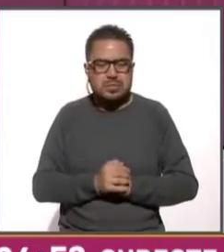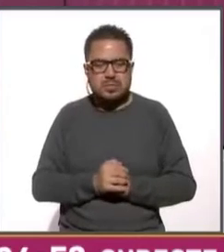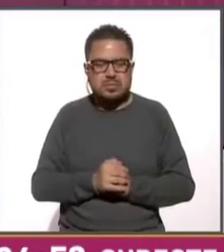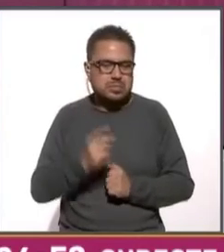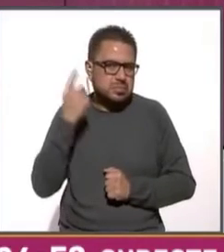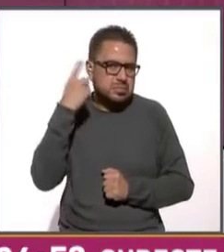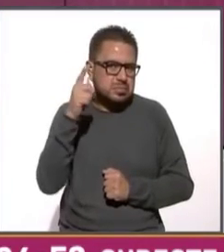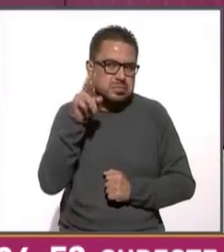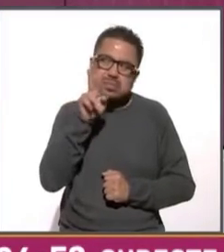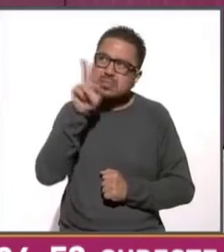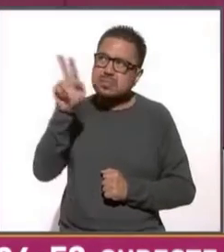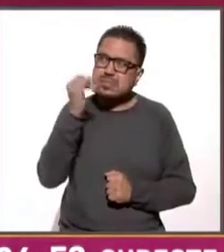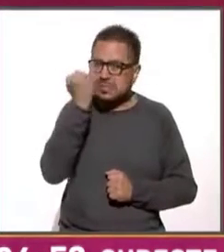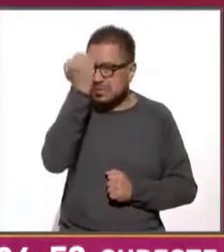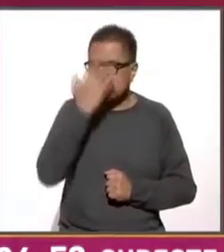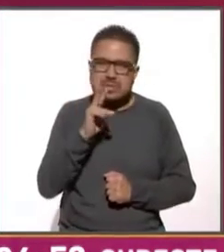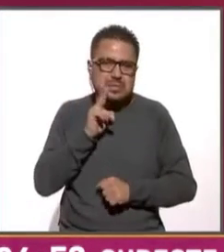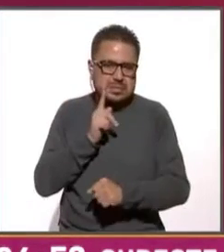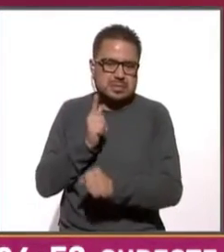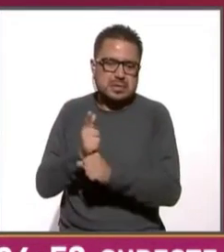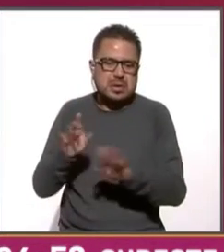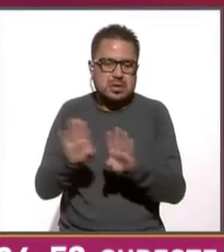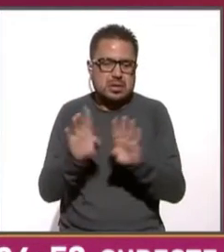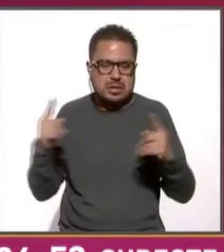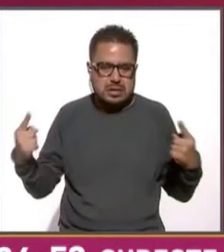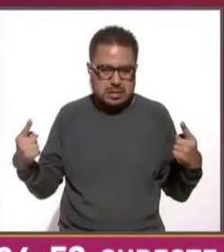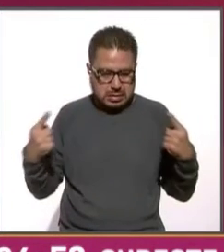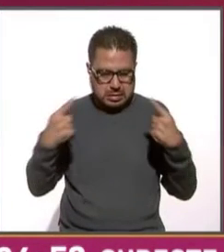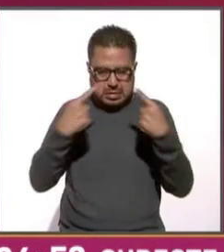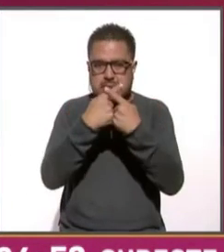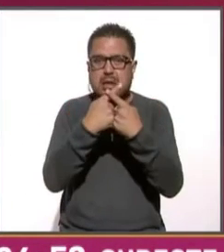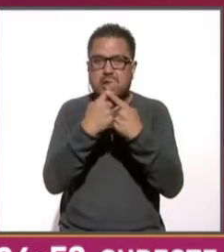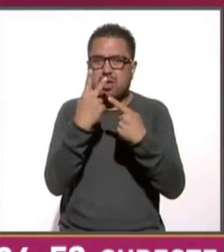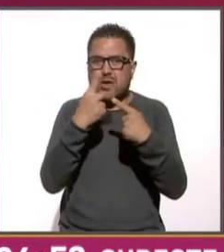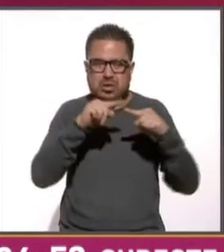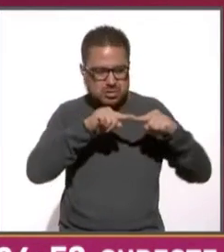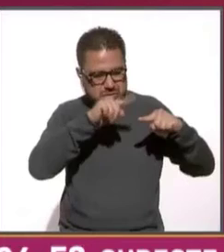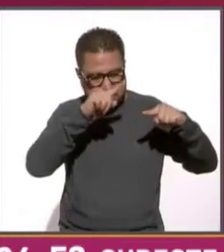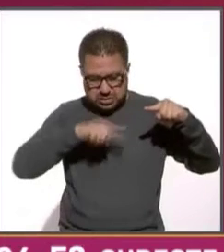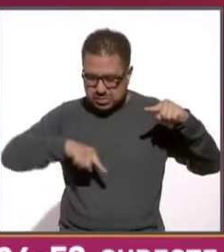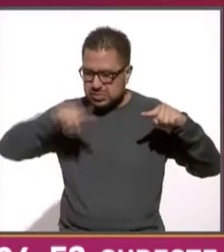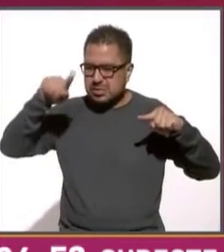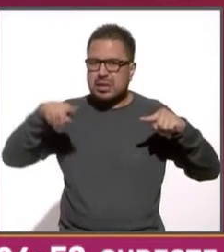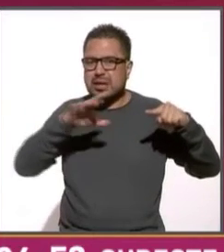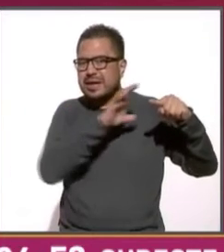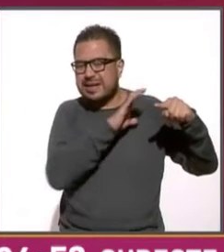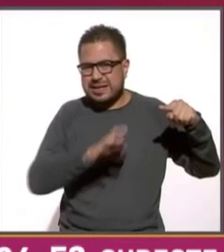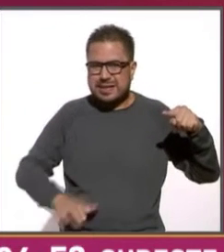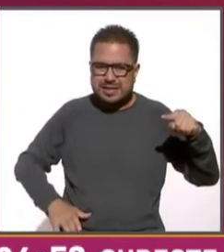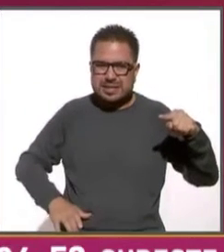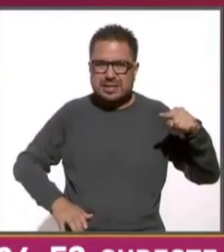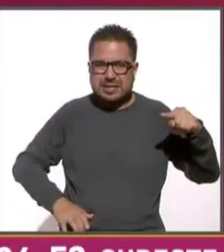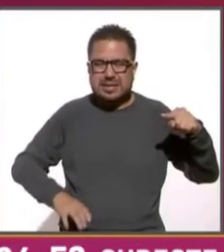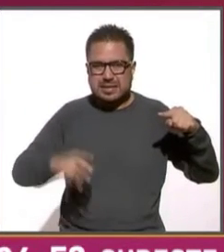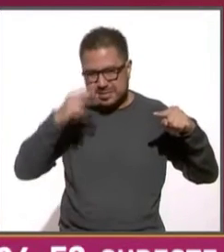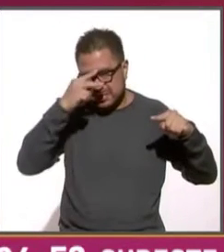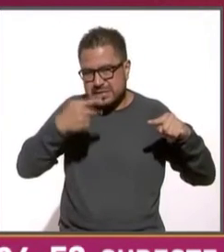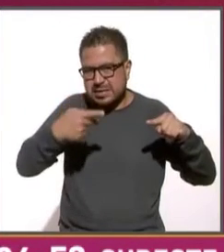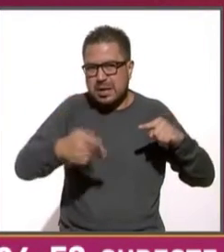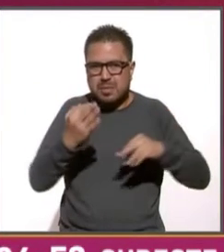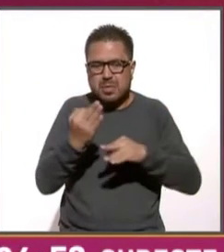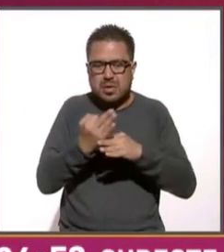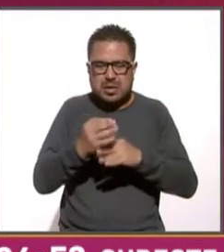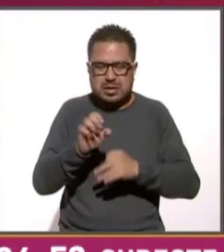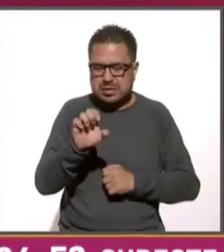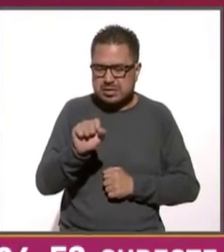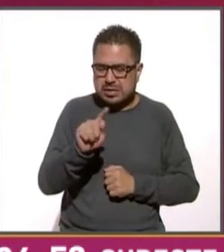Durango, como veremos en pantalla, vemos cómo se cruzan estas dos líneas entre el candidato de la Alianza Va por México, Esteban